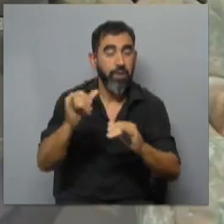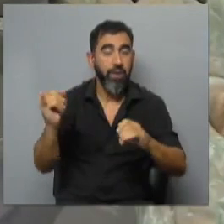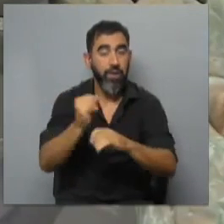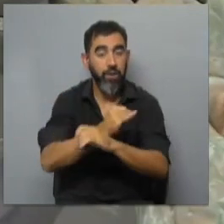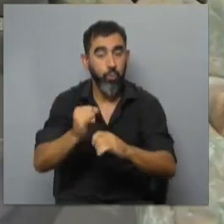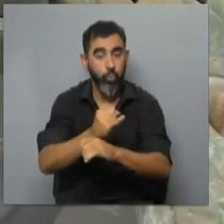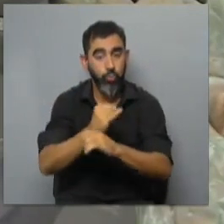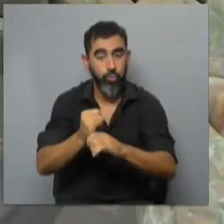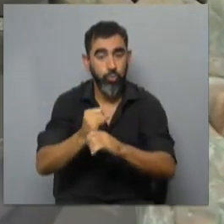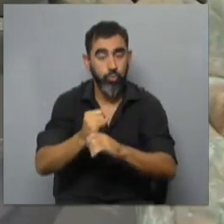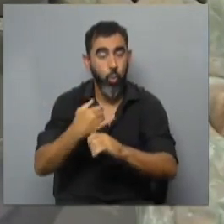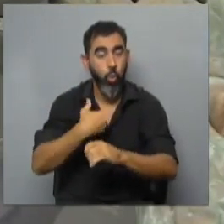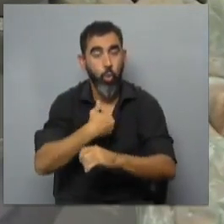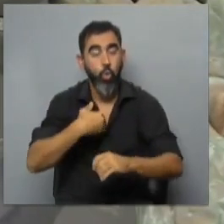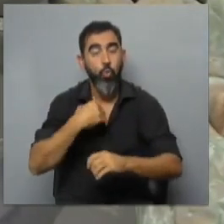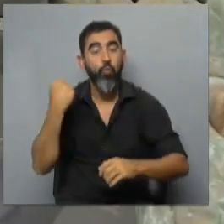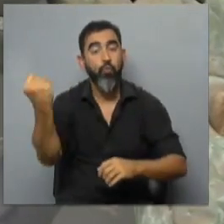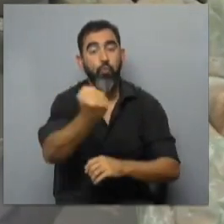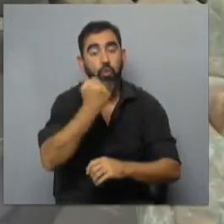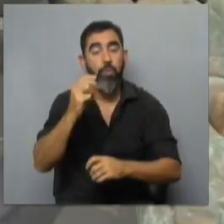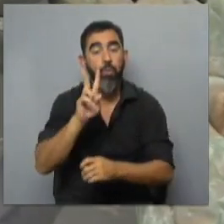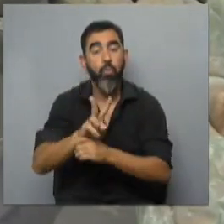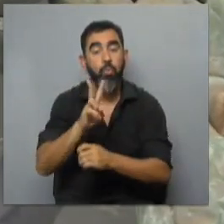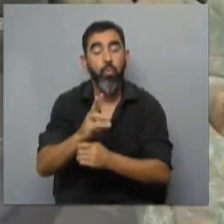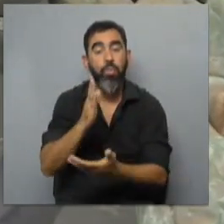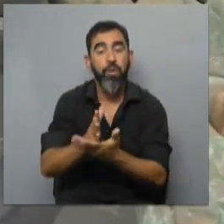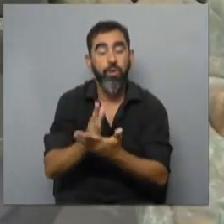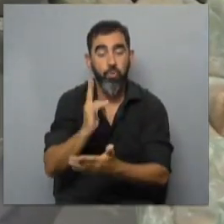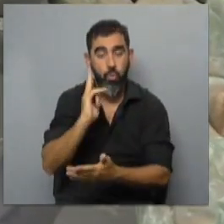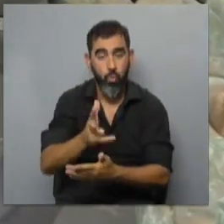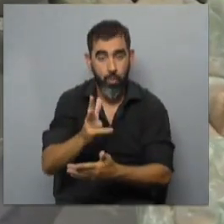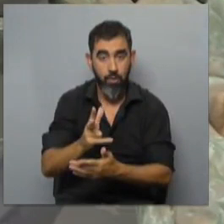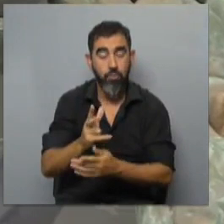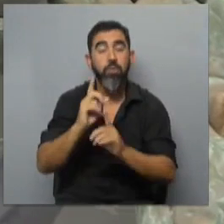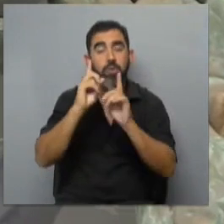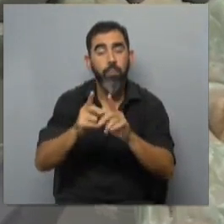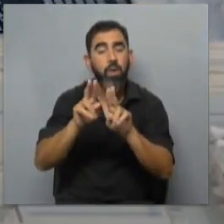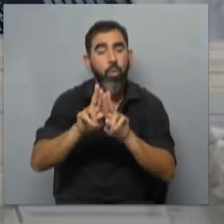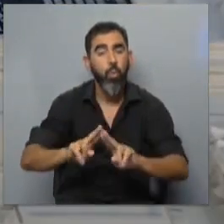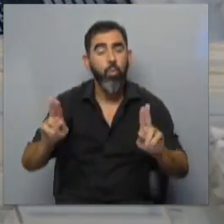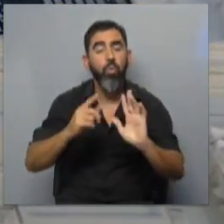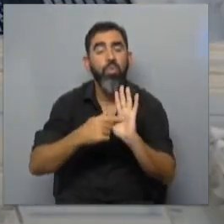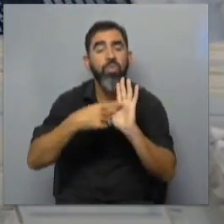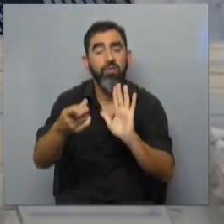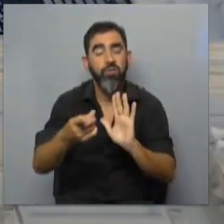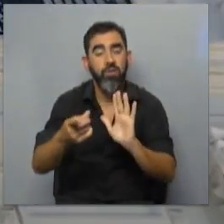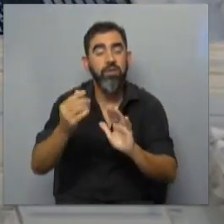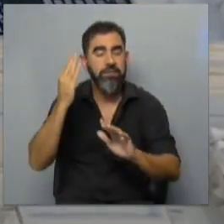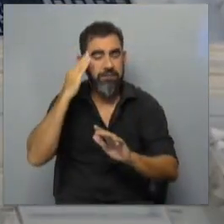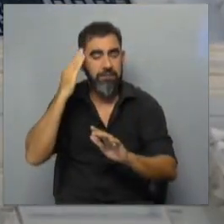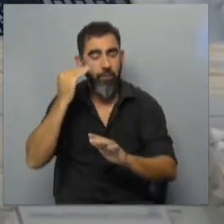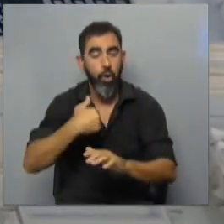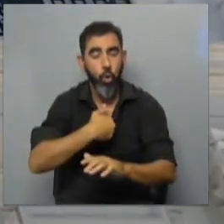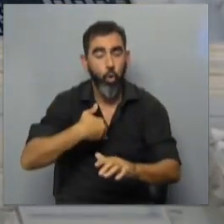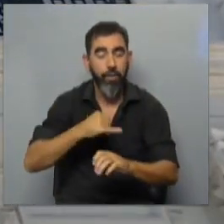que cumple un papel relevante en la protección de los derechos humanos en el comunicado la onu dice ser consciente del papel que